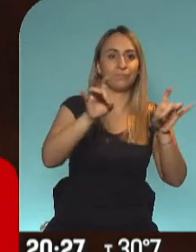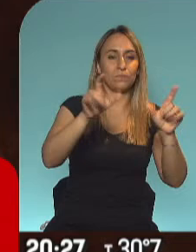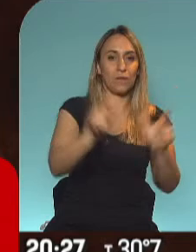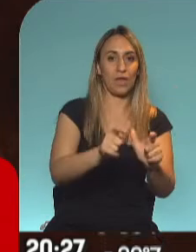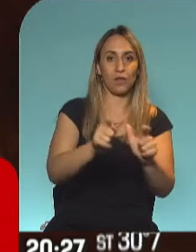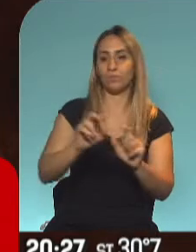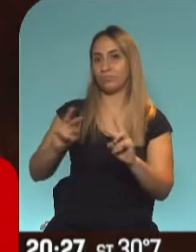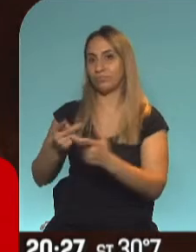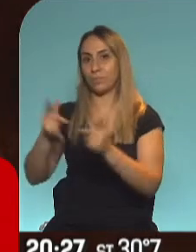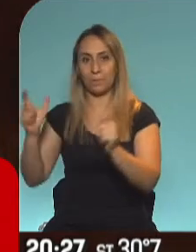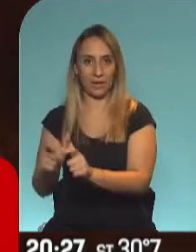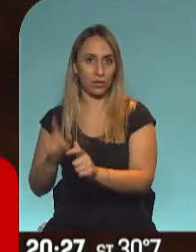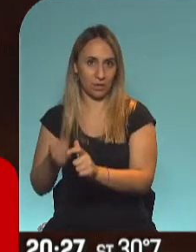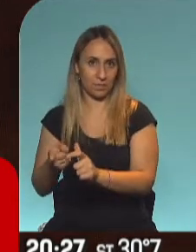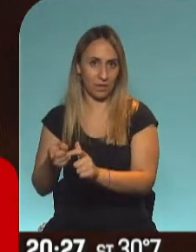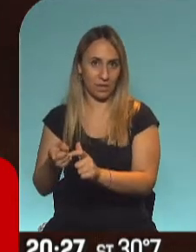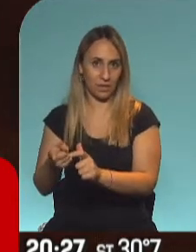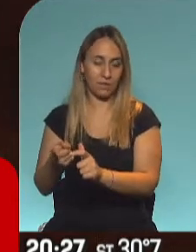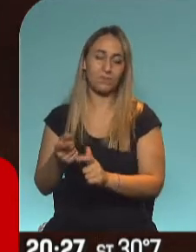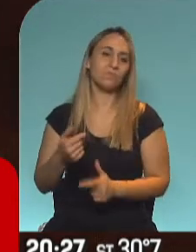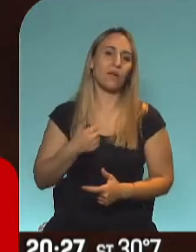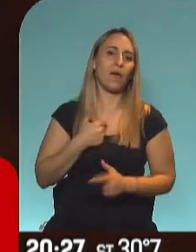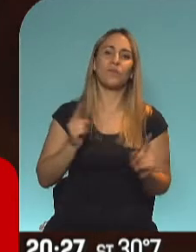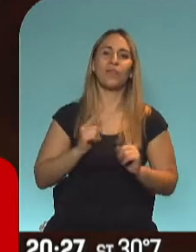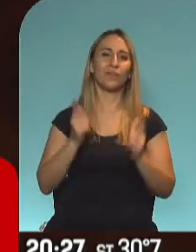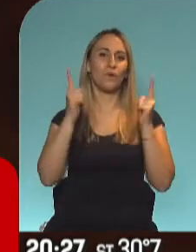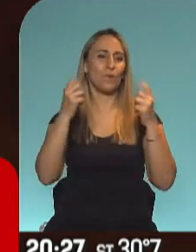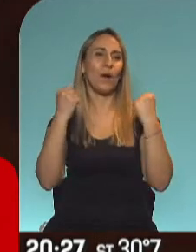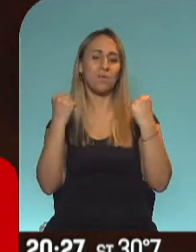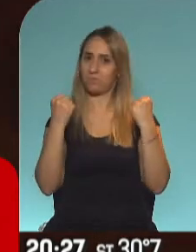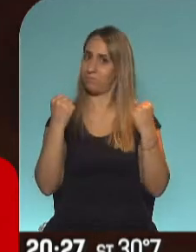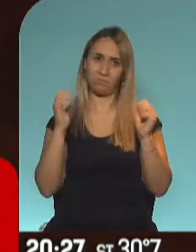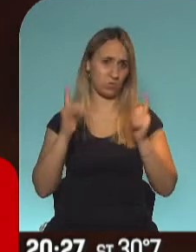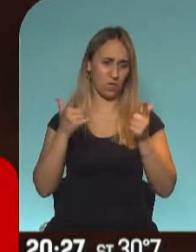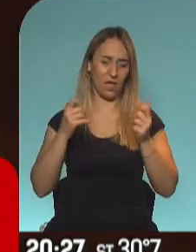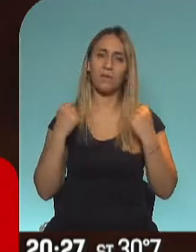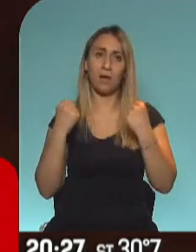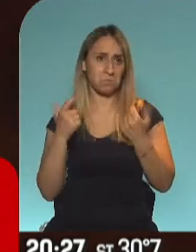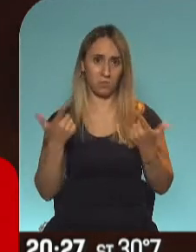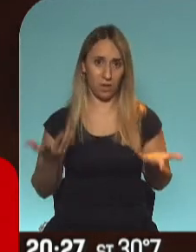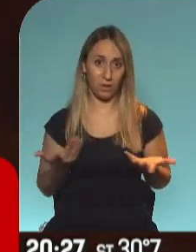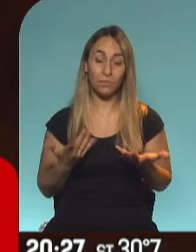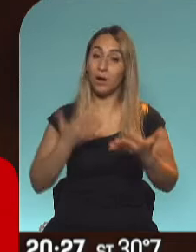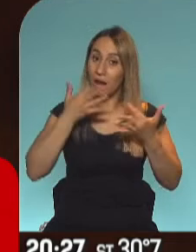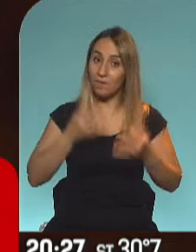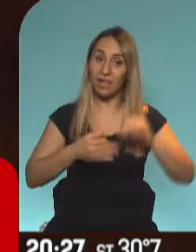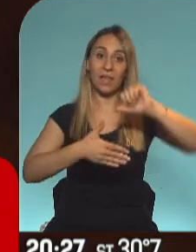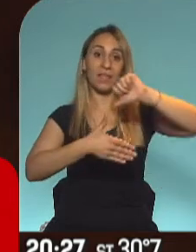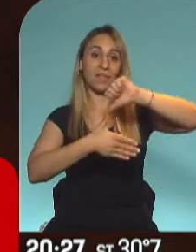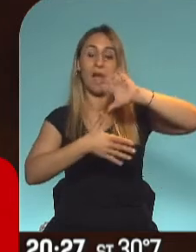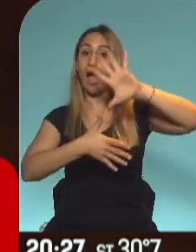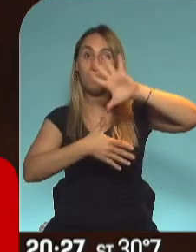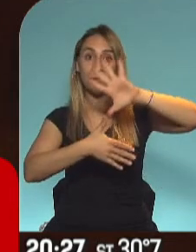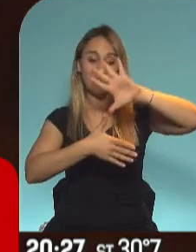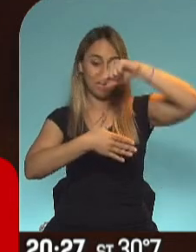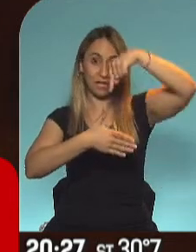Y vuelvo a decir, a mí no es para festejar, nada es para festejar, pero somos el único país de la región sur de América que estamos en descenso